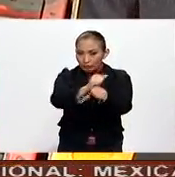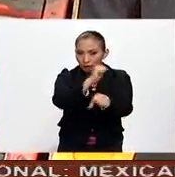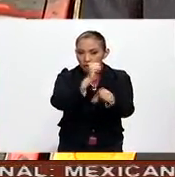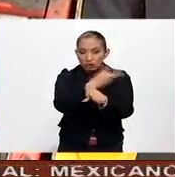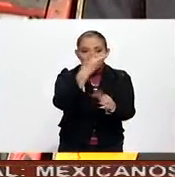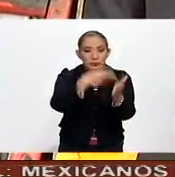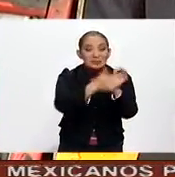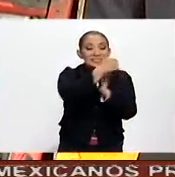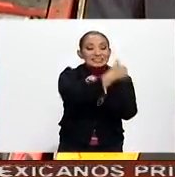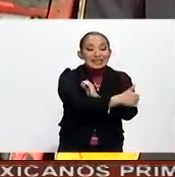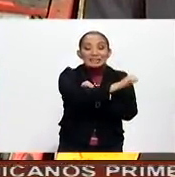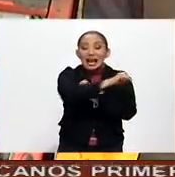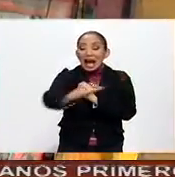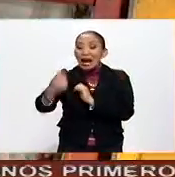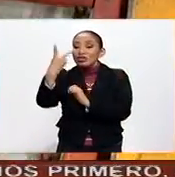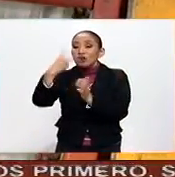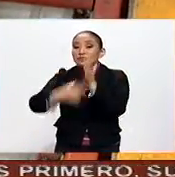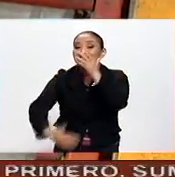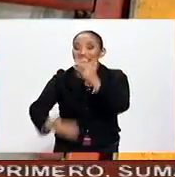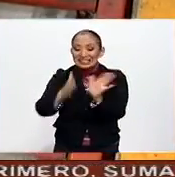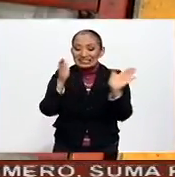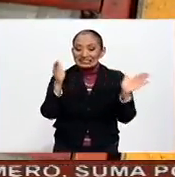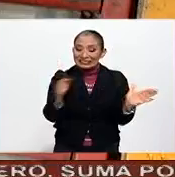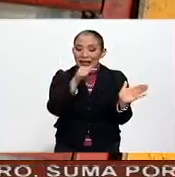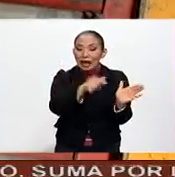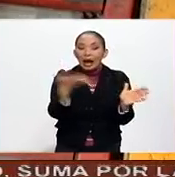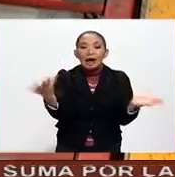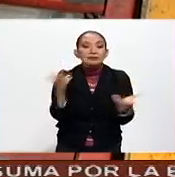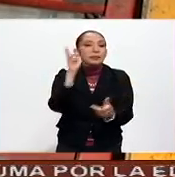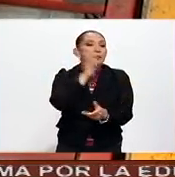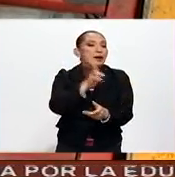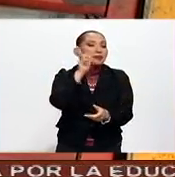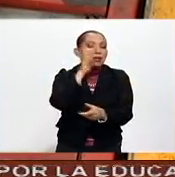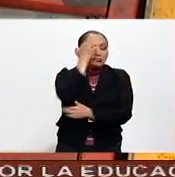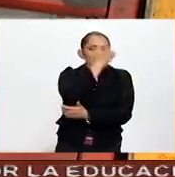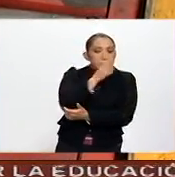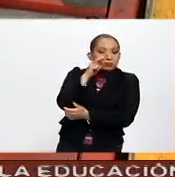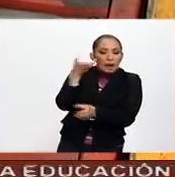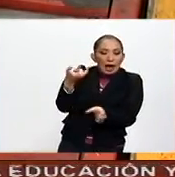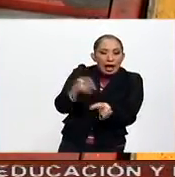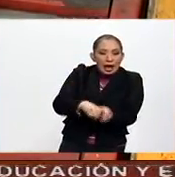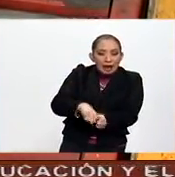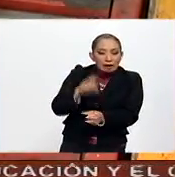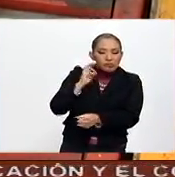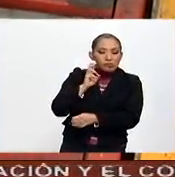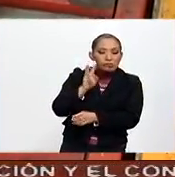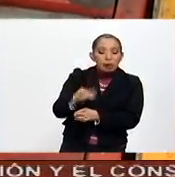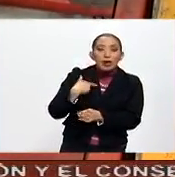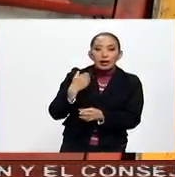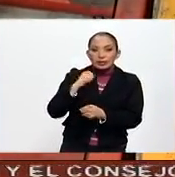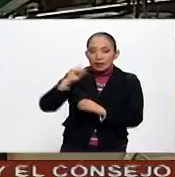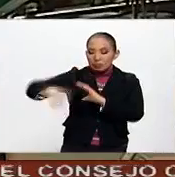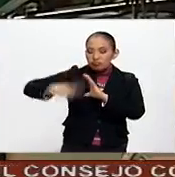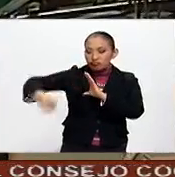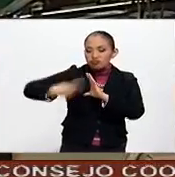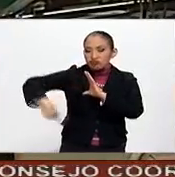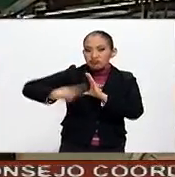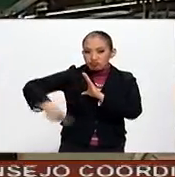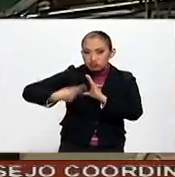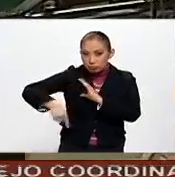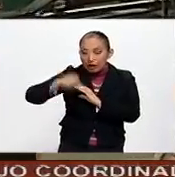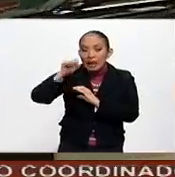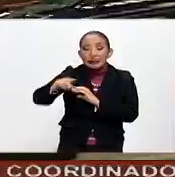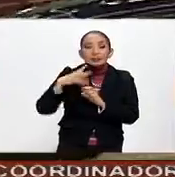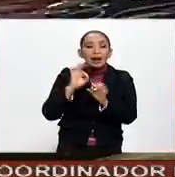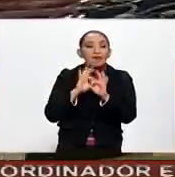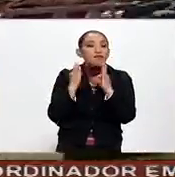autos 2006 a 2015 les realizarán la prueba de diagnóstico a bordo y serán subidos al dinamómetro, el